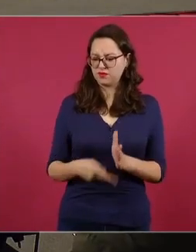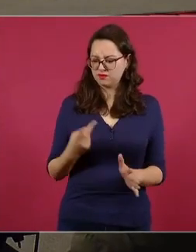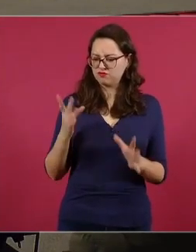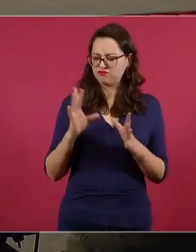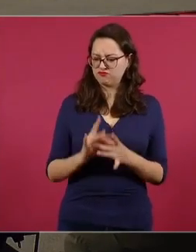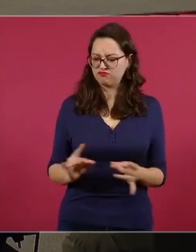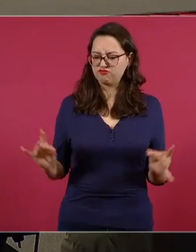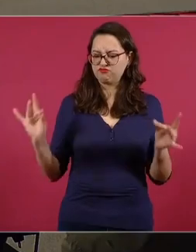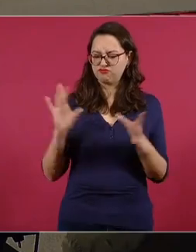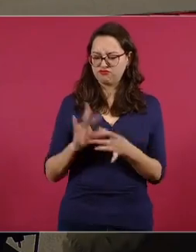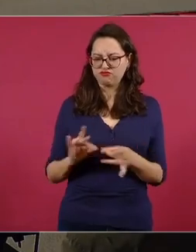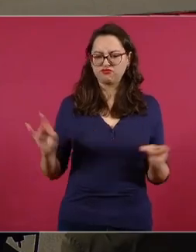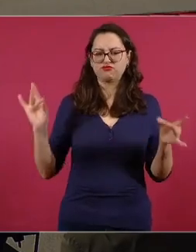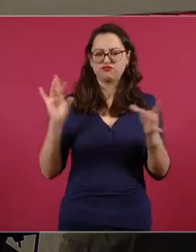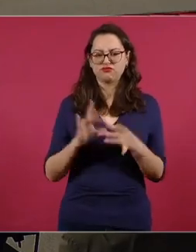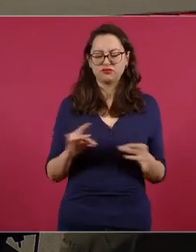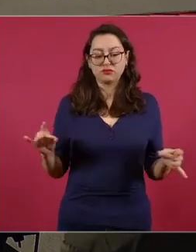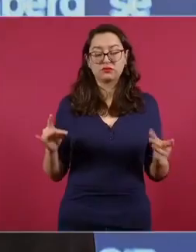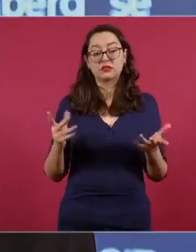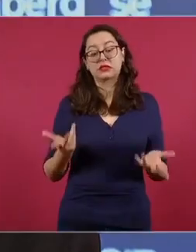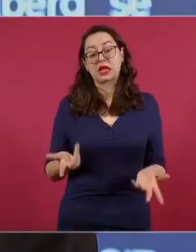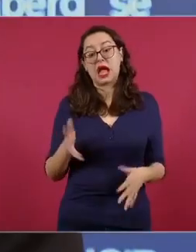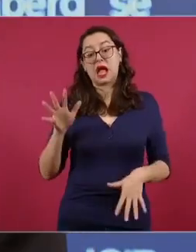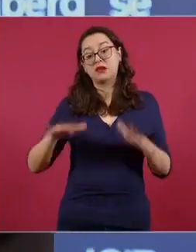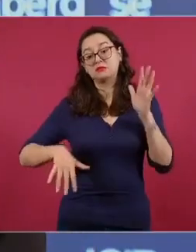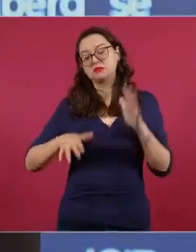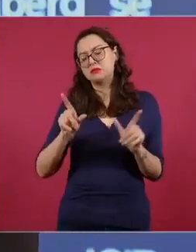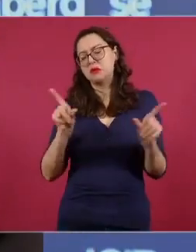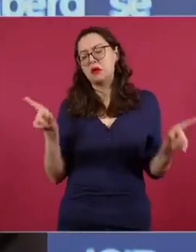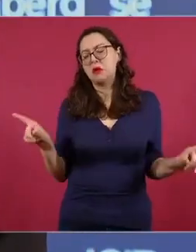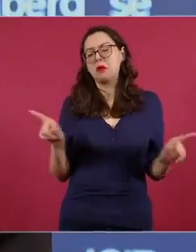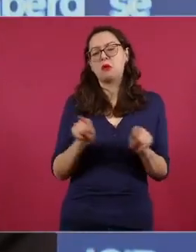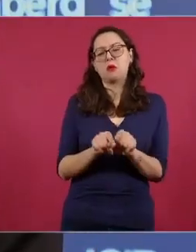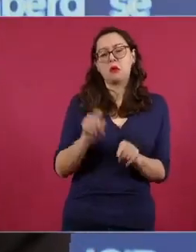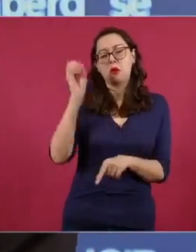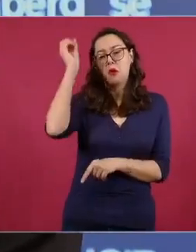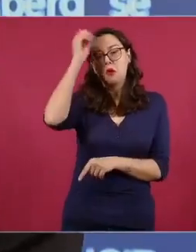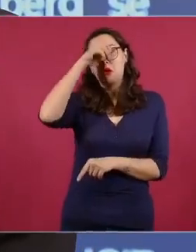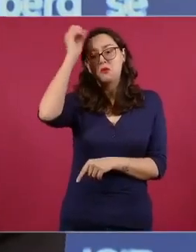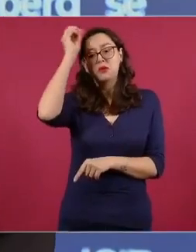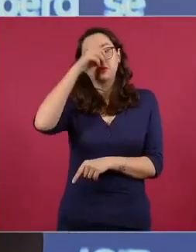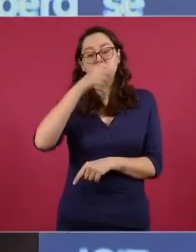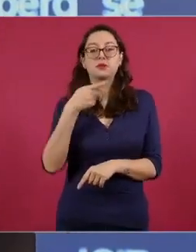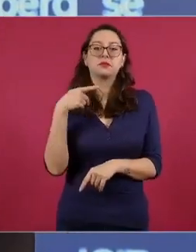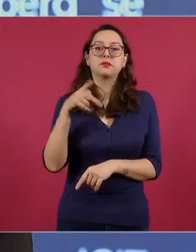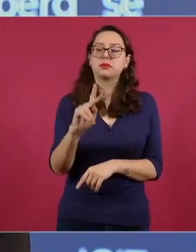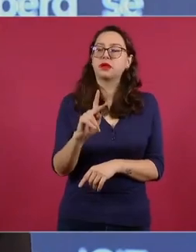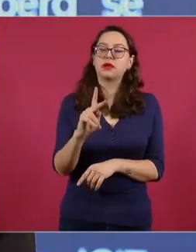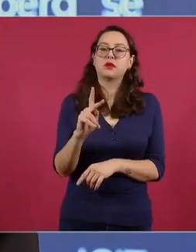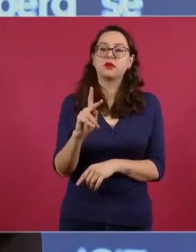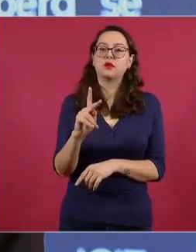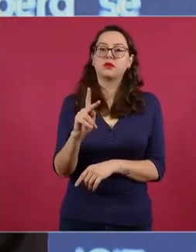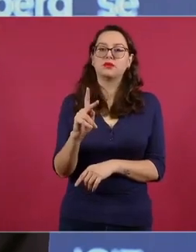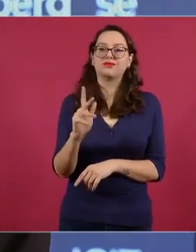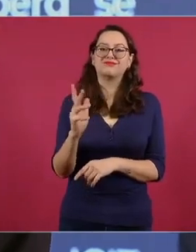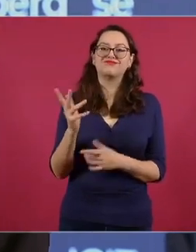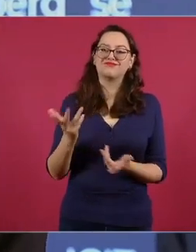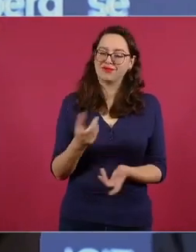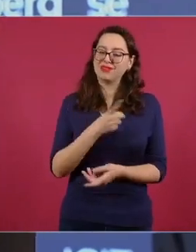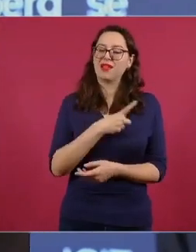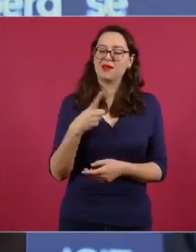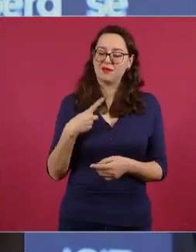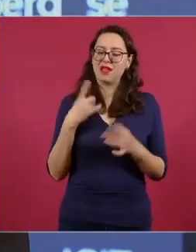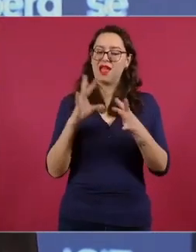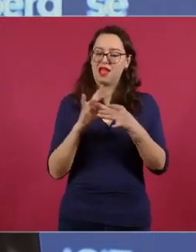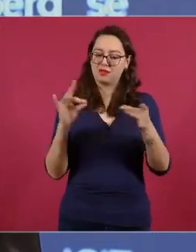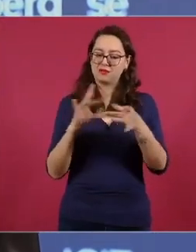de falta de explicación o de… Hay muchas explicaciones que no explican